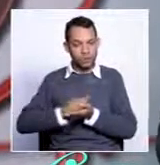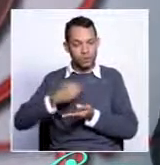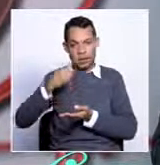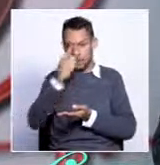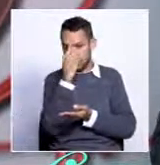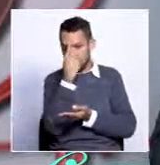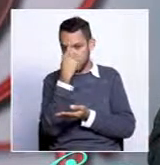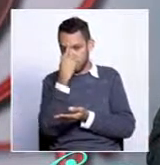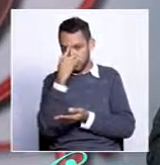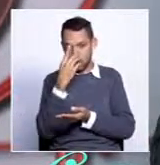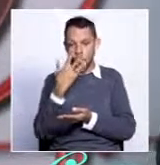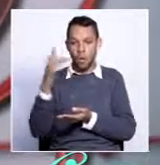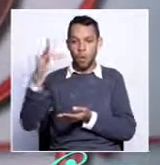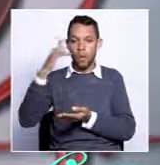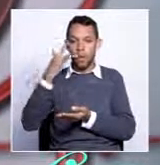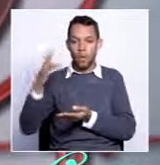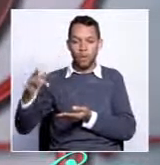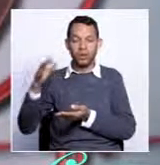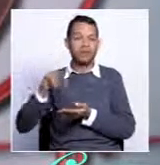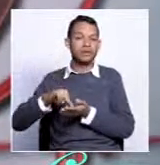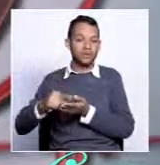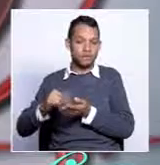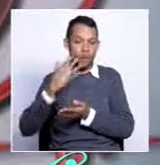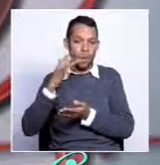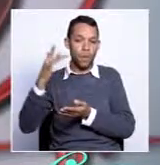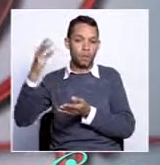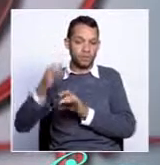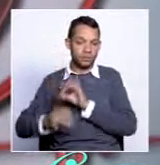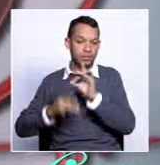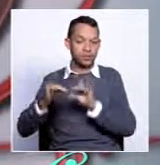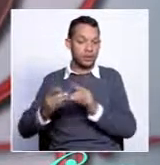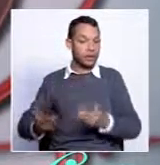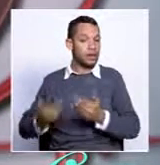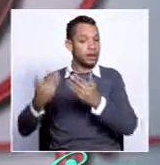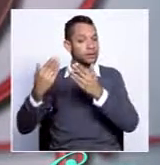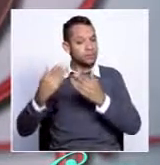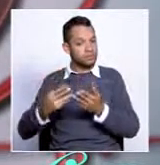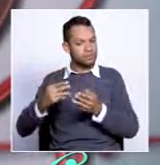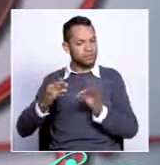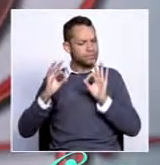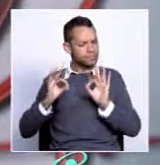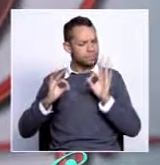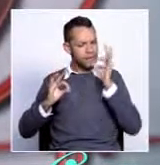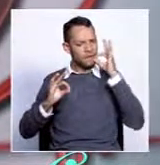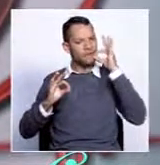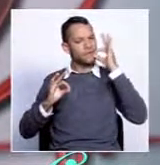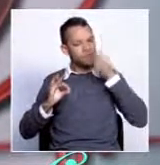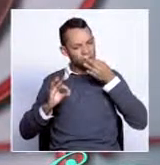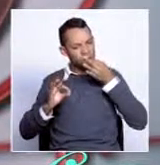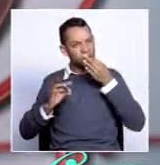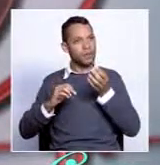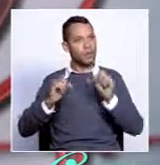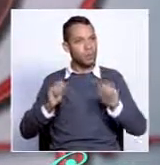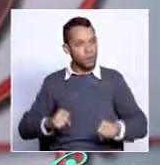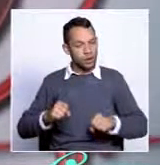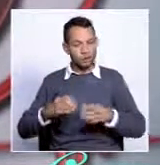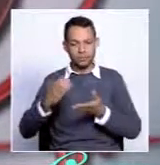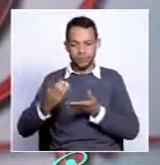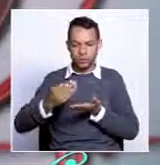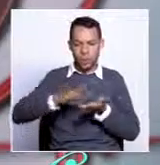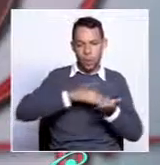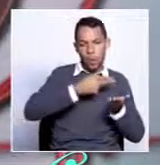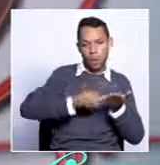el oro líquido y también tiene el nombre de excelente componente que se puede tener para la